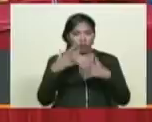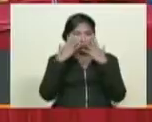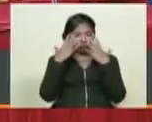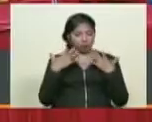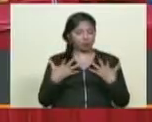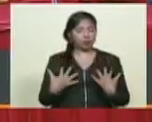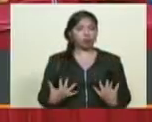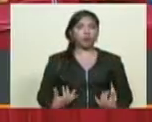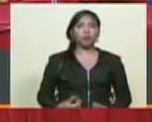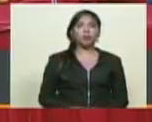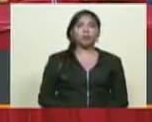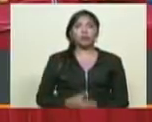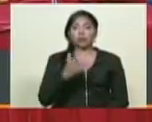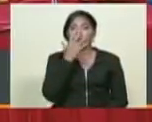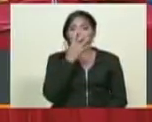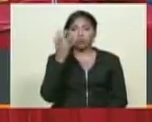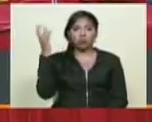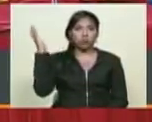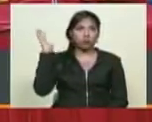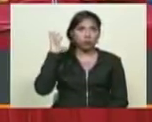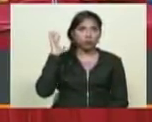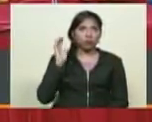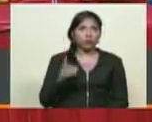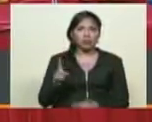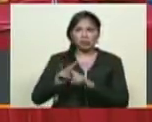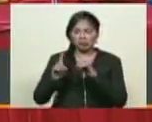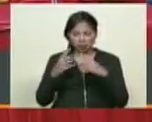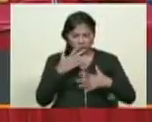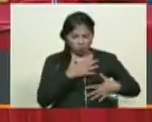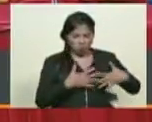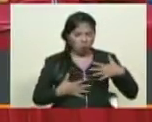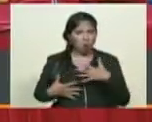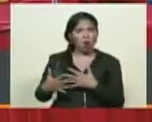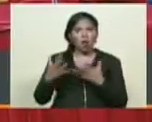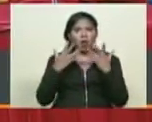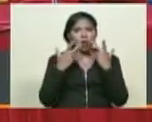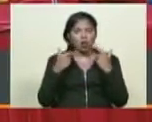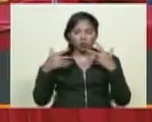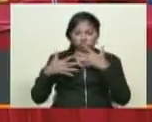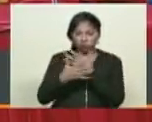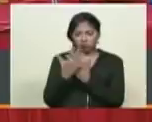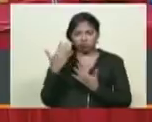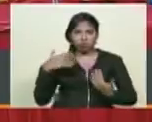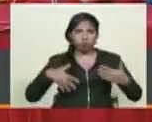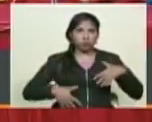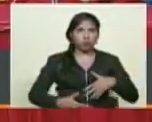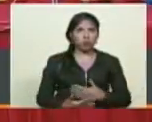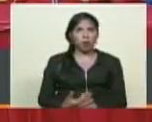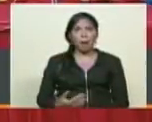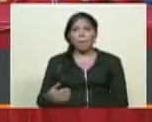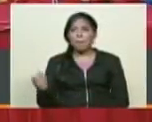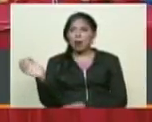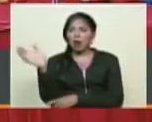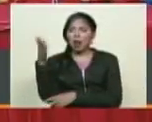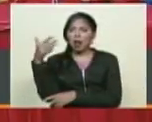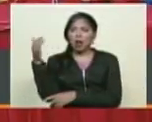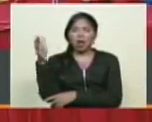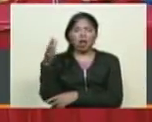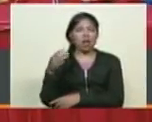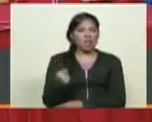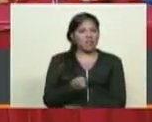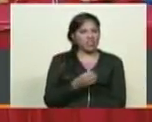nadie entiende porque son morados, rojos, de distintos colores, blancos, verdes, sin combinación de ningún